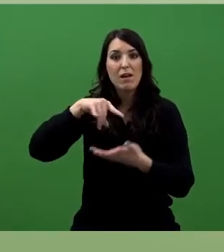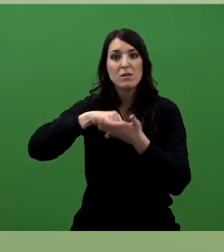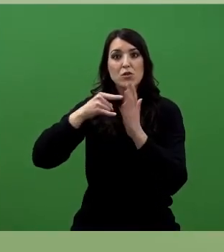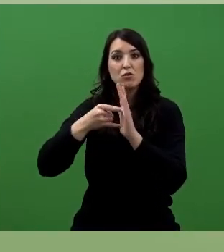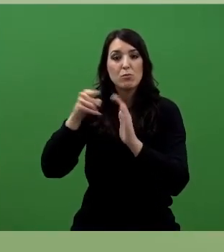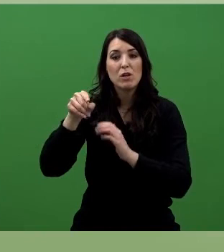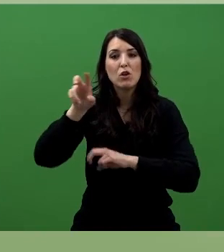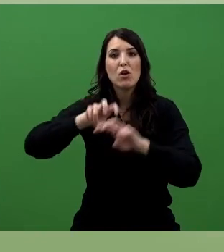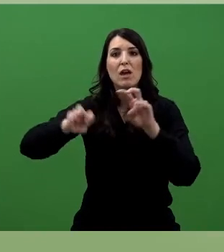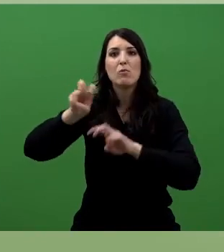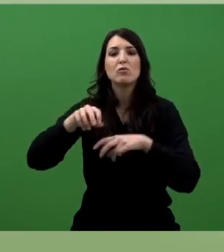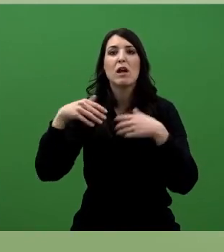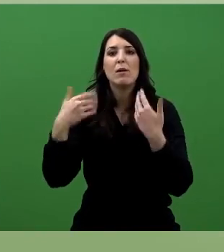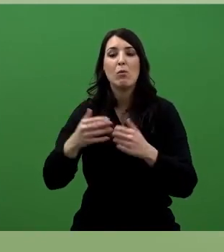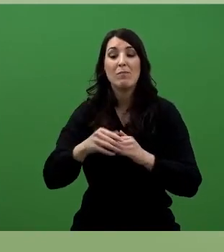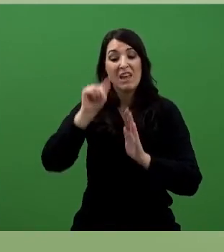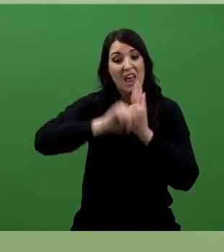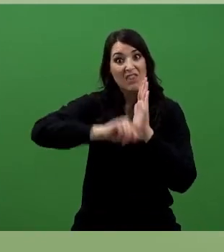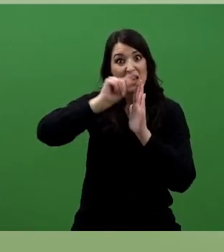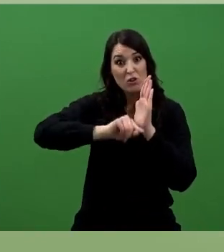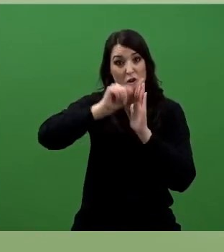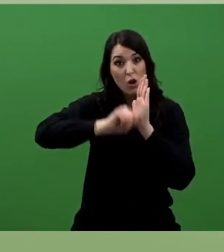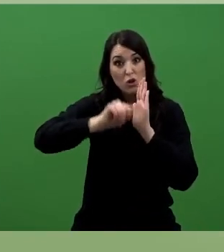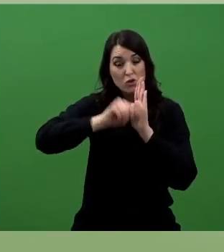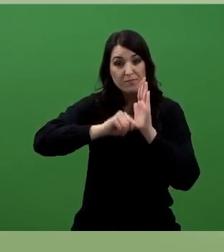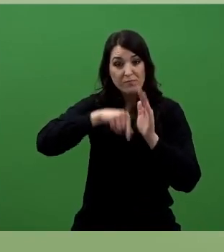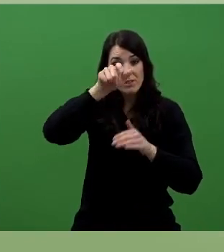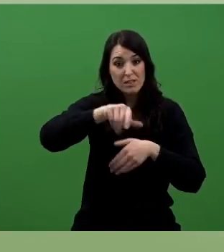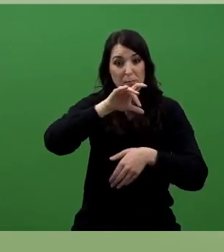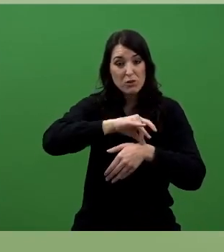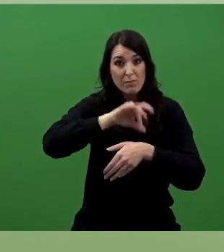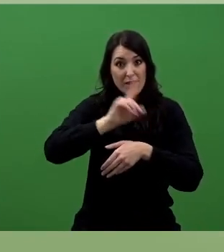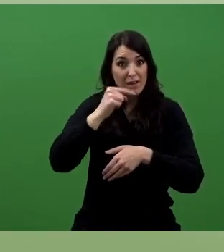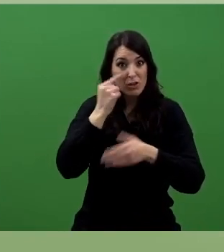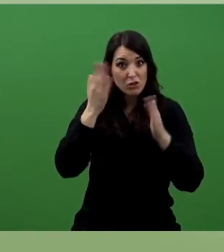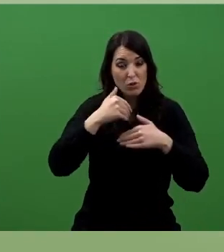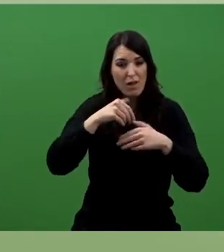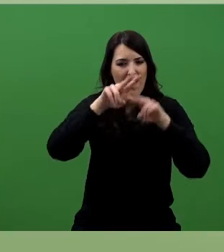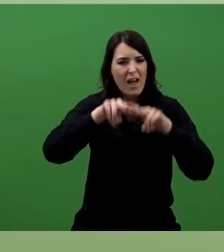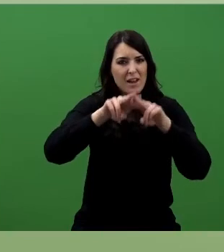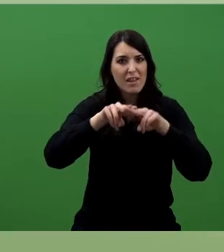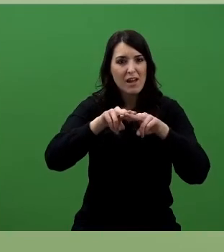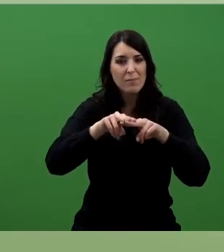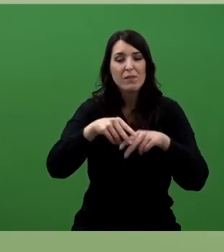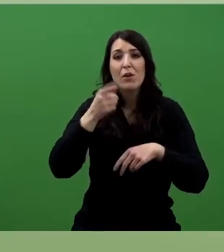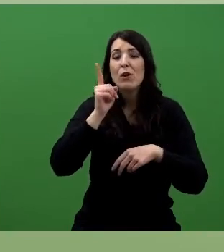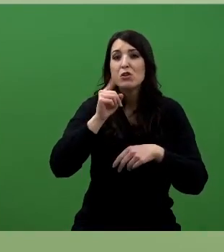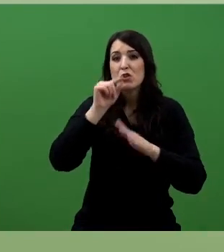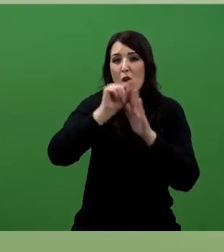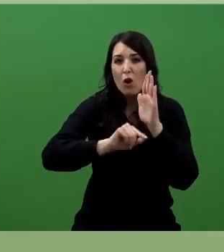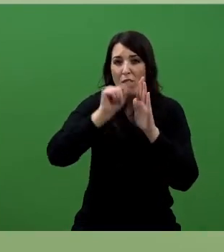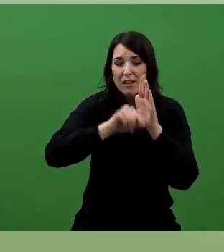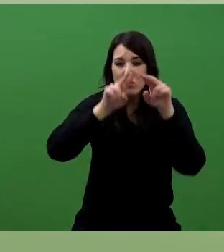era primeramente reanalizar muchos datos de pacientes que aún no tenían diagnóstico. Solo reanalizando datos, cogiendo exomas que ya